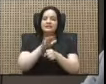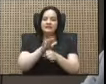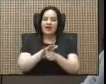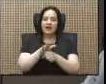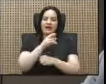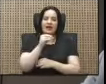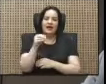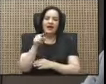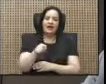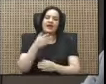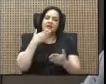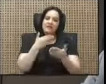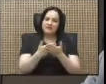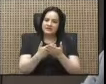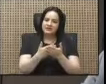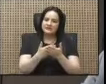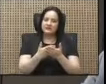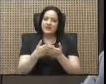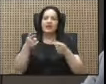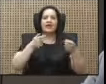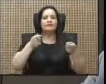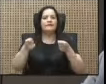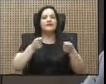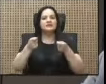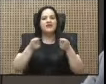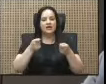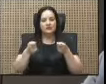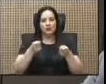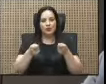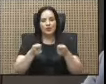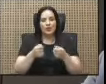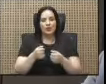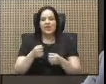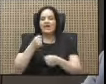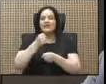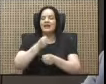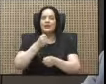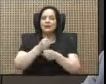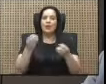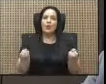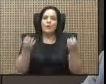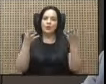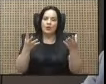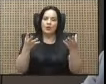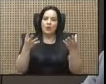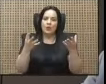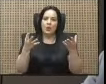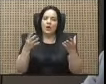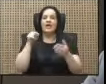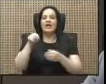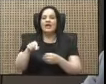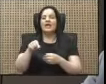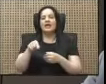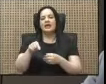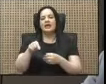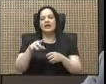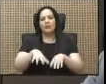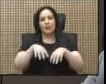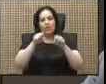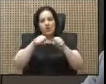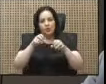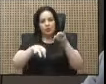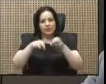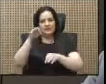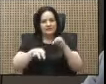eficiencia en la administración del empleo público en el Poder Judicial. Eso quiere